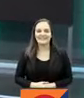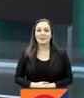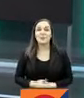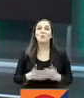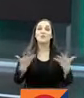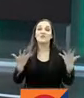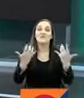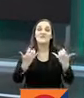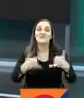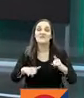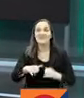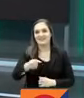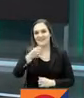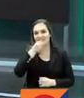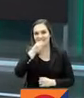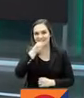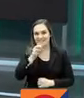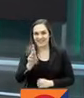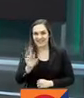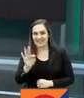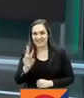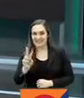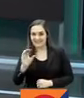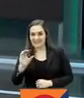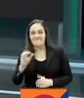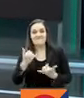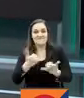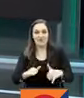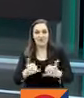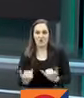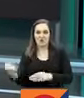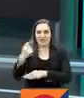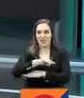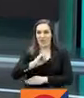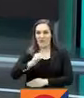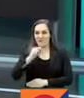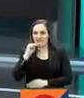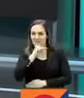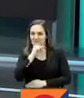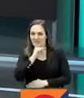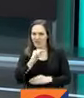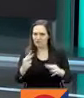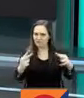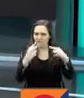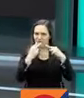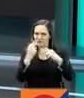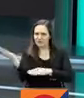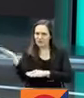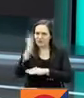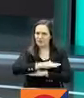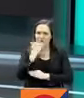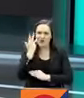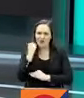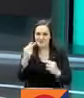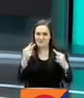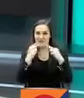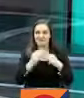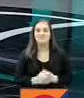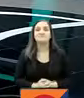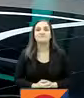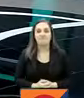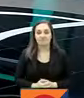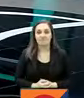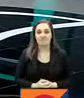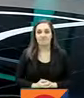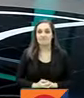así llegamos al final de la emisión de RTVC Noticias fin de semana, conectados 24/7. Damaris, Camilo, nosotros